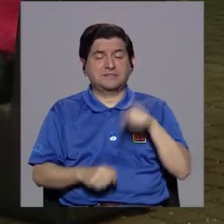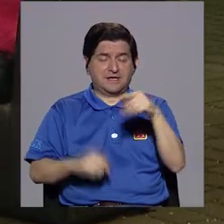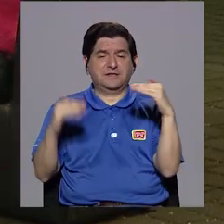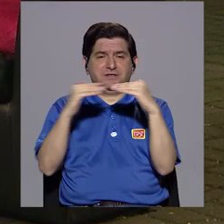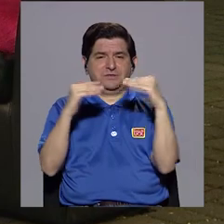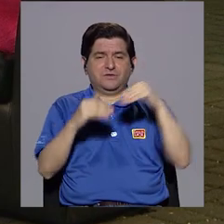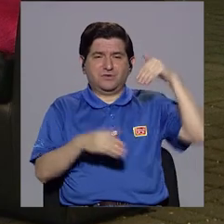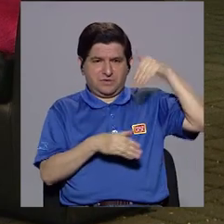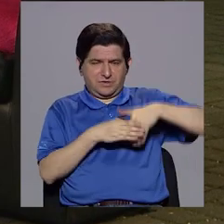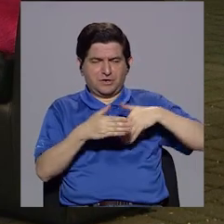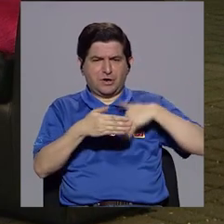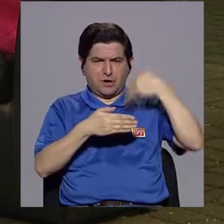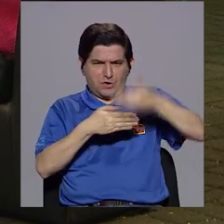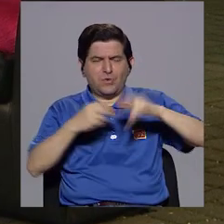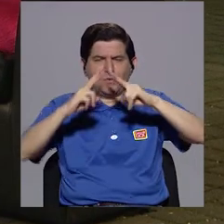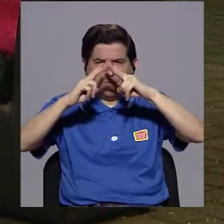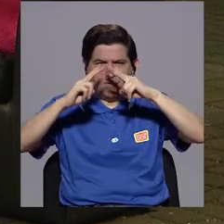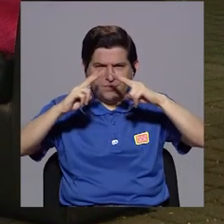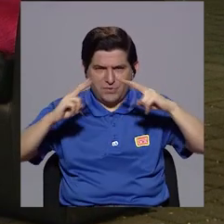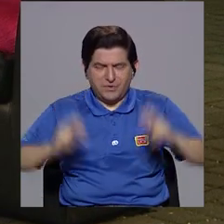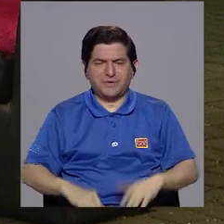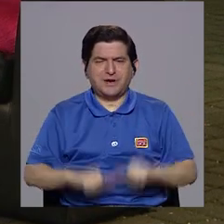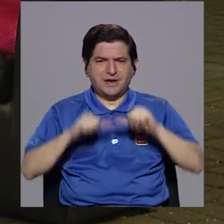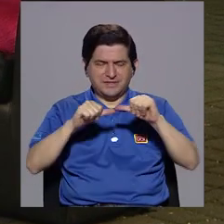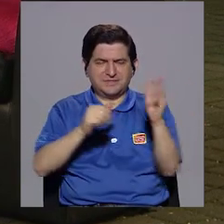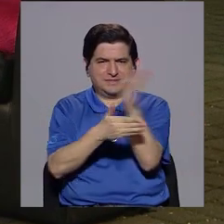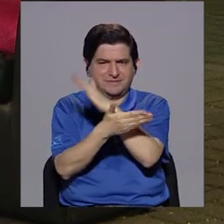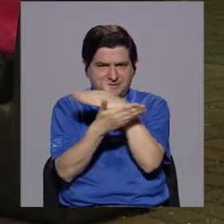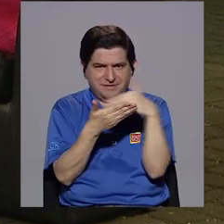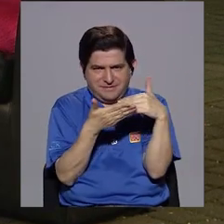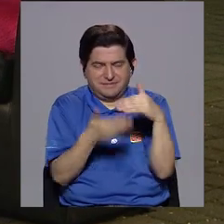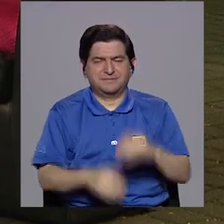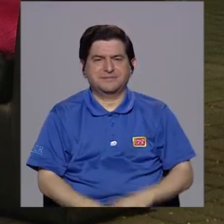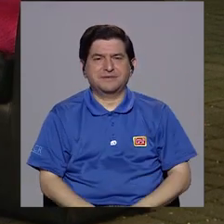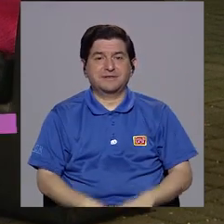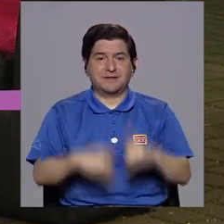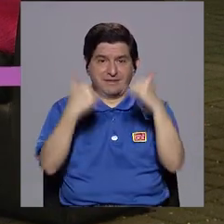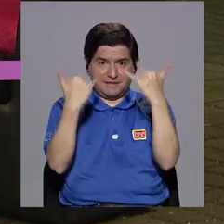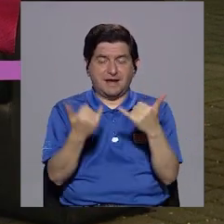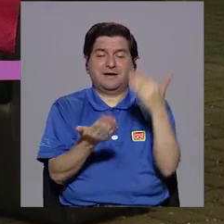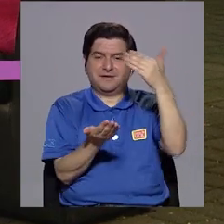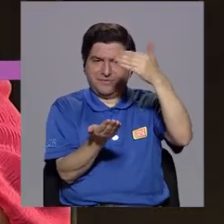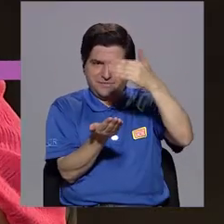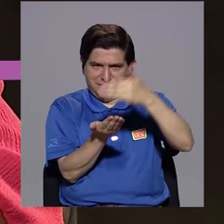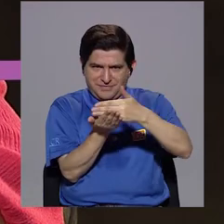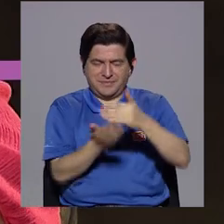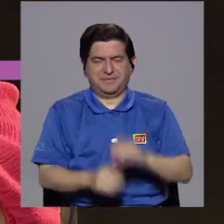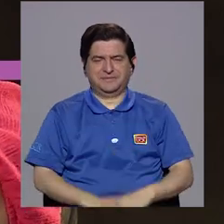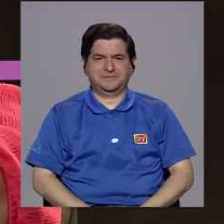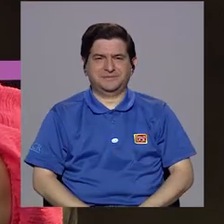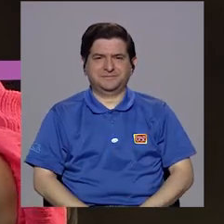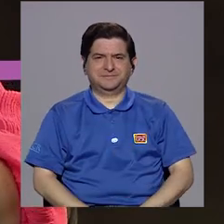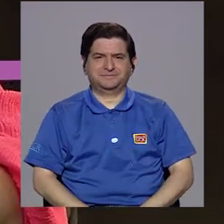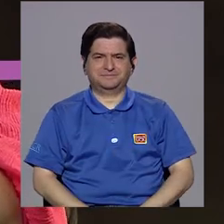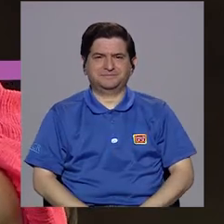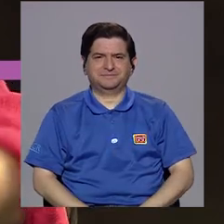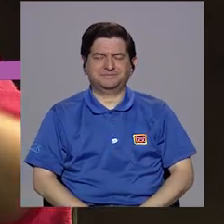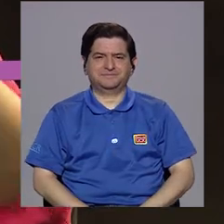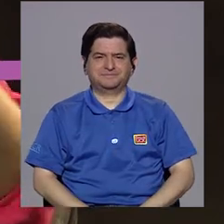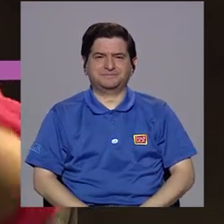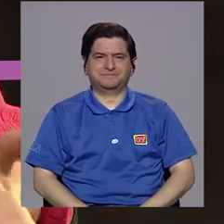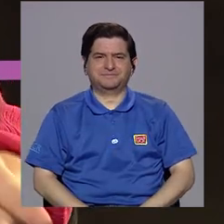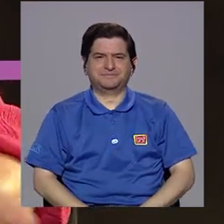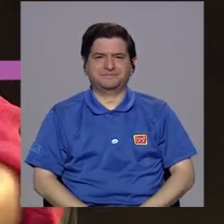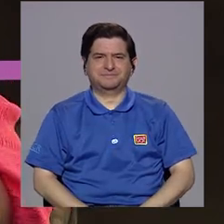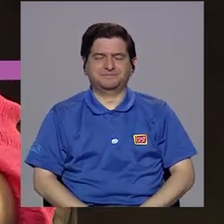nivel interno. Eso lo vamos a abordar un poquitito más en nuestro siguiente segmento. Vamos a hacer otra pausa. Okay.